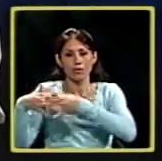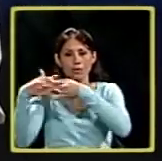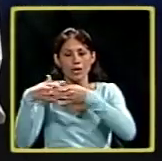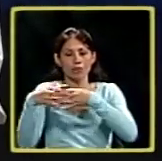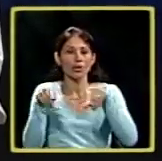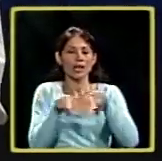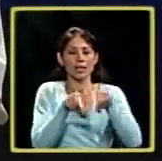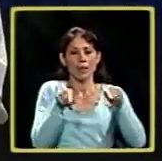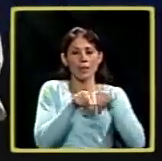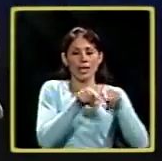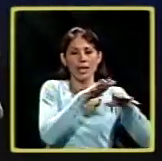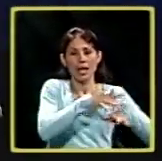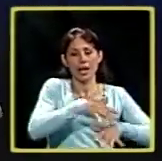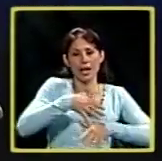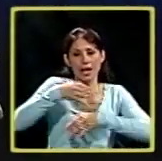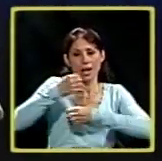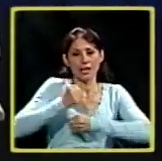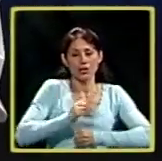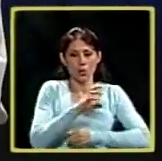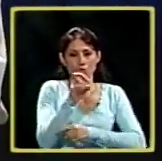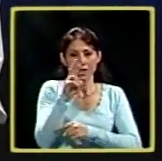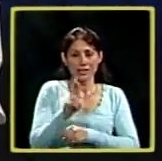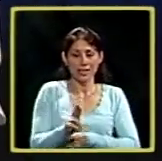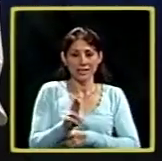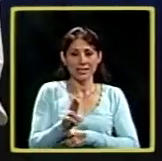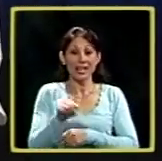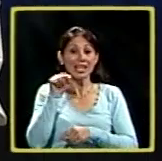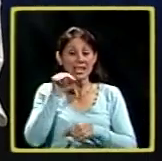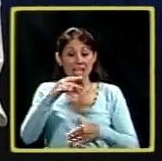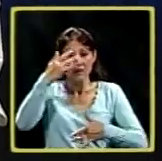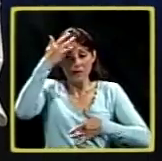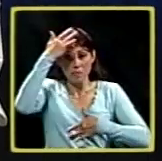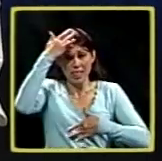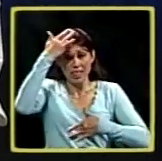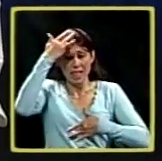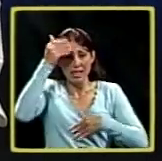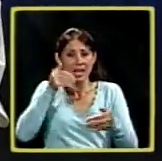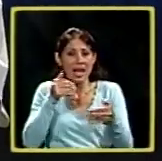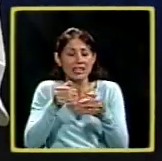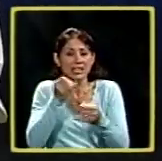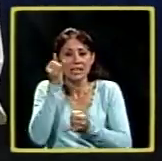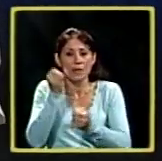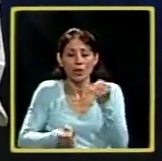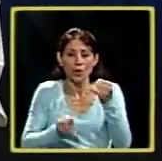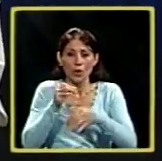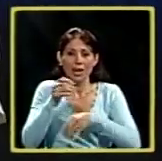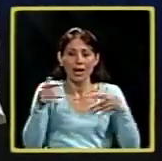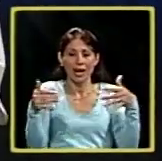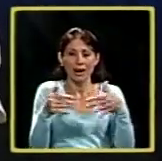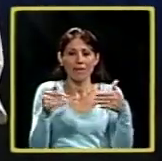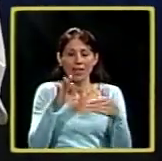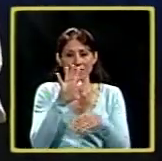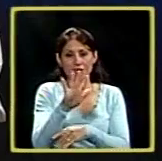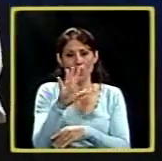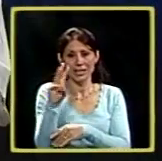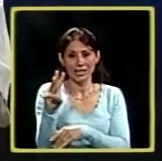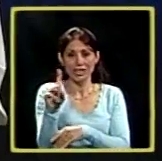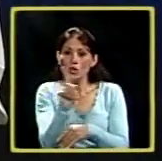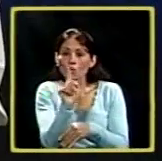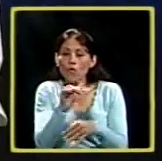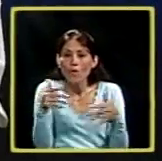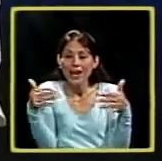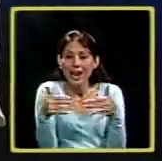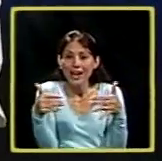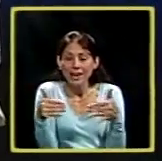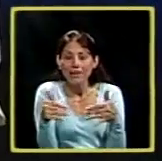ejército costarricense, y eso prácticamente terminó la guerra del 56. No fue la guerra misma, sino la enfermedad de